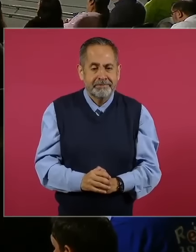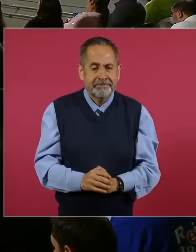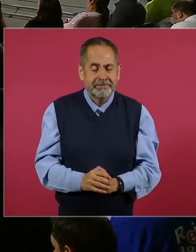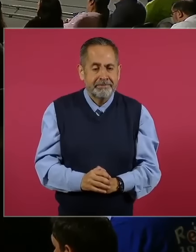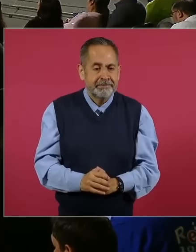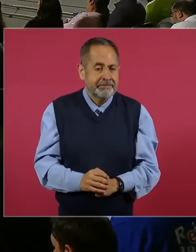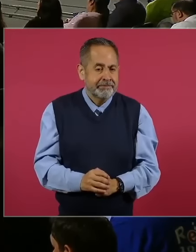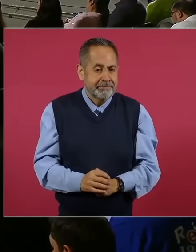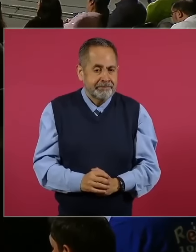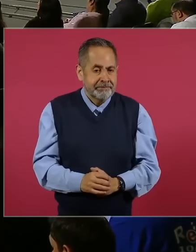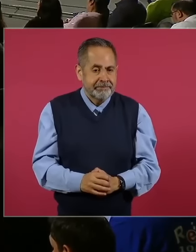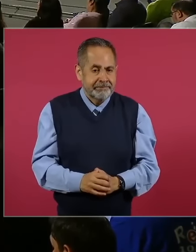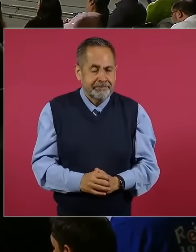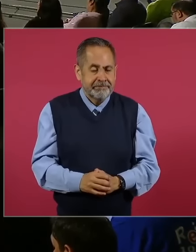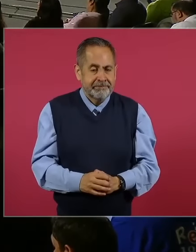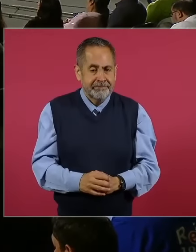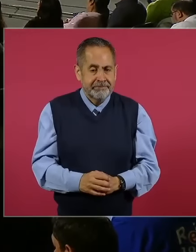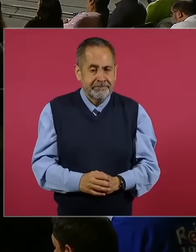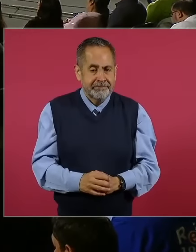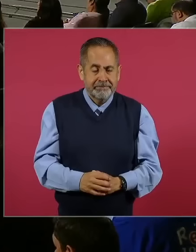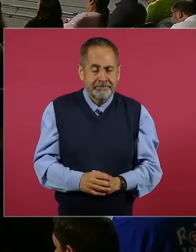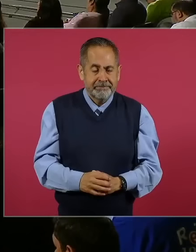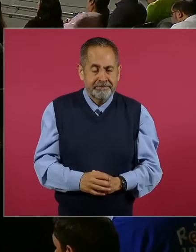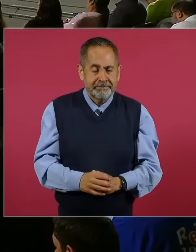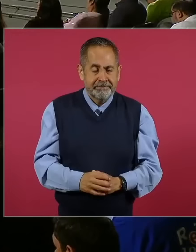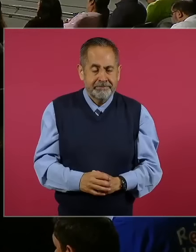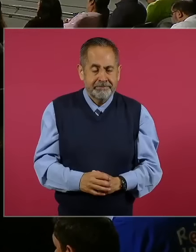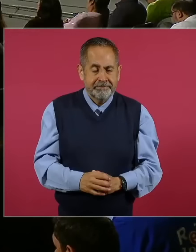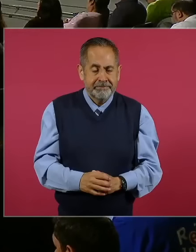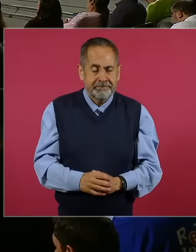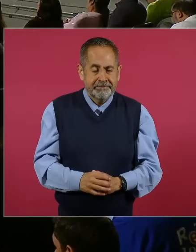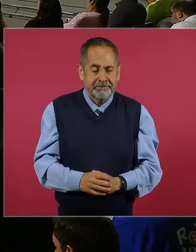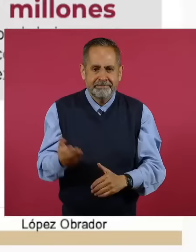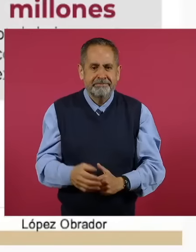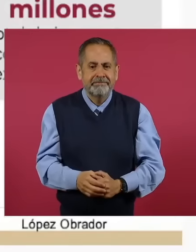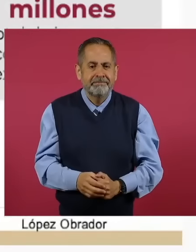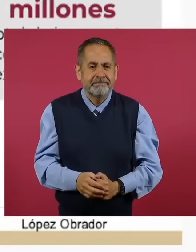Esto fue clave